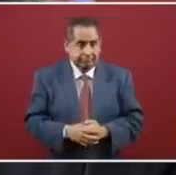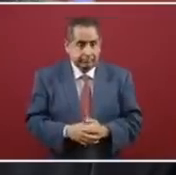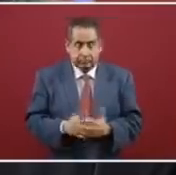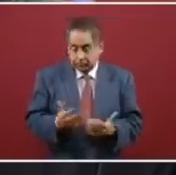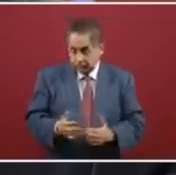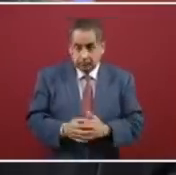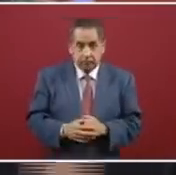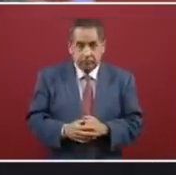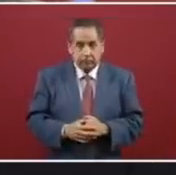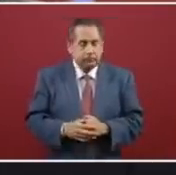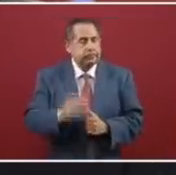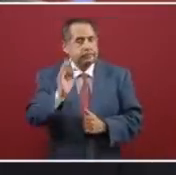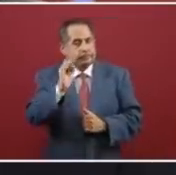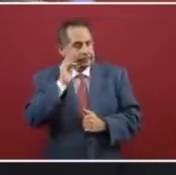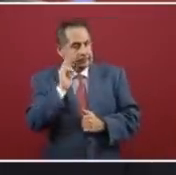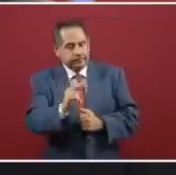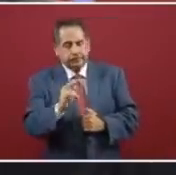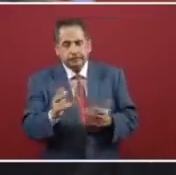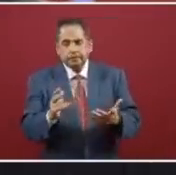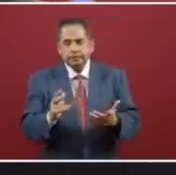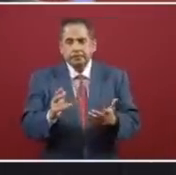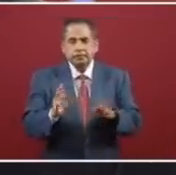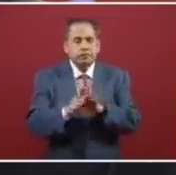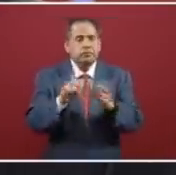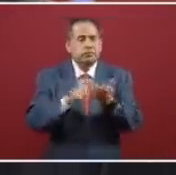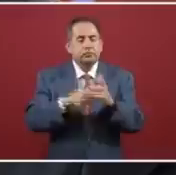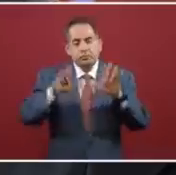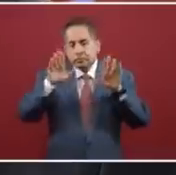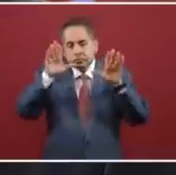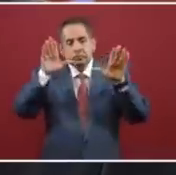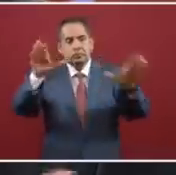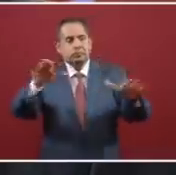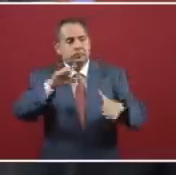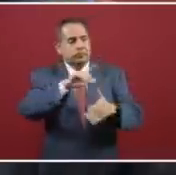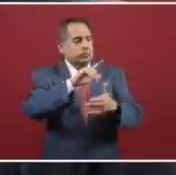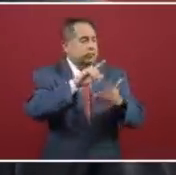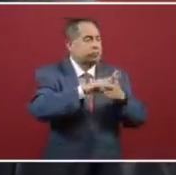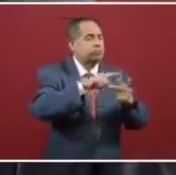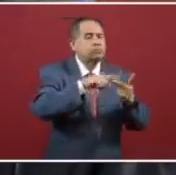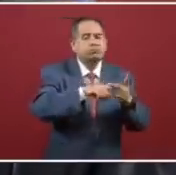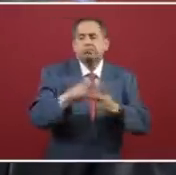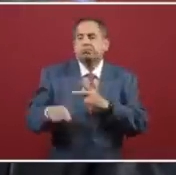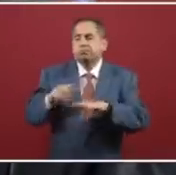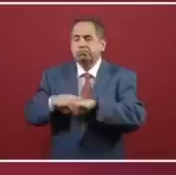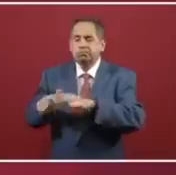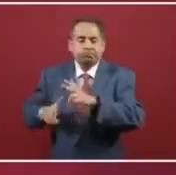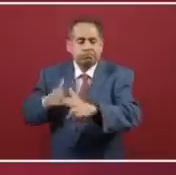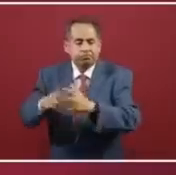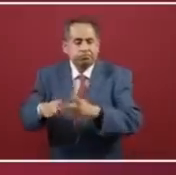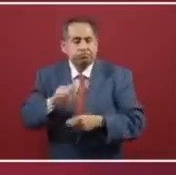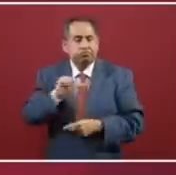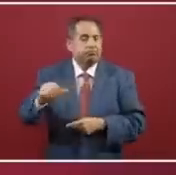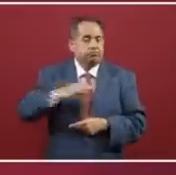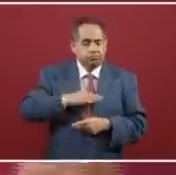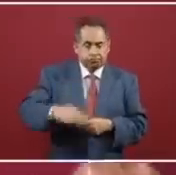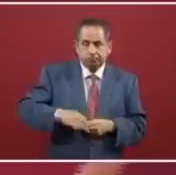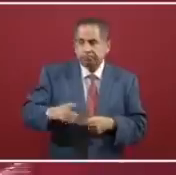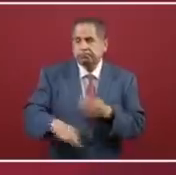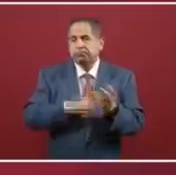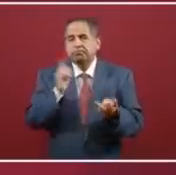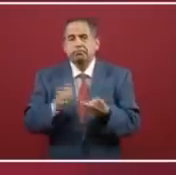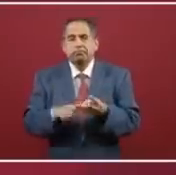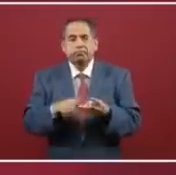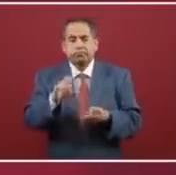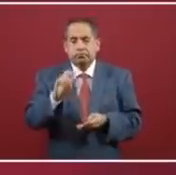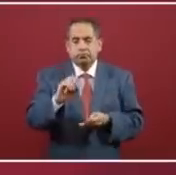si se ve lo del aeropuerto se ve lo del tren de toluca si se ve